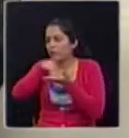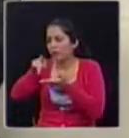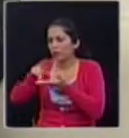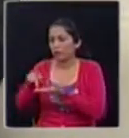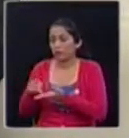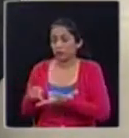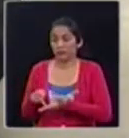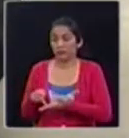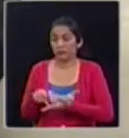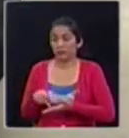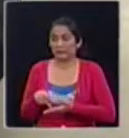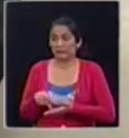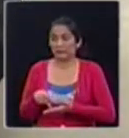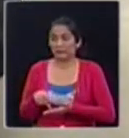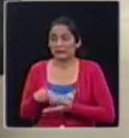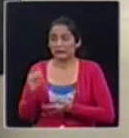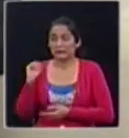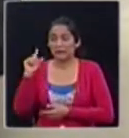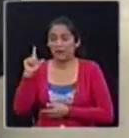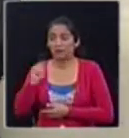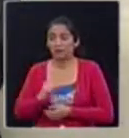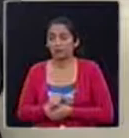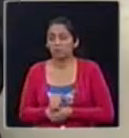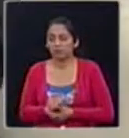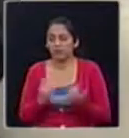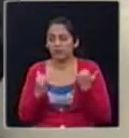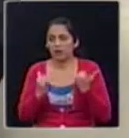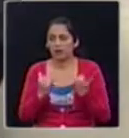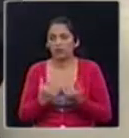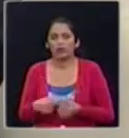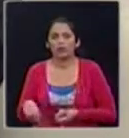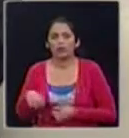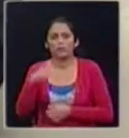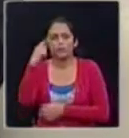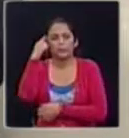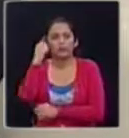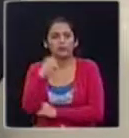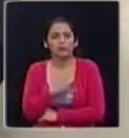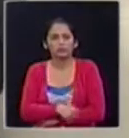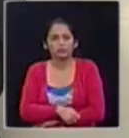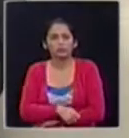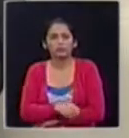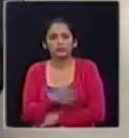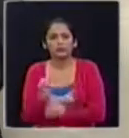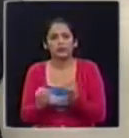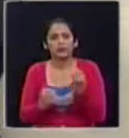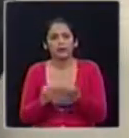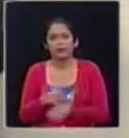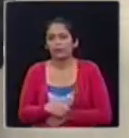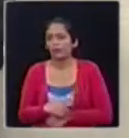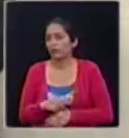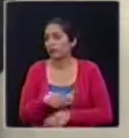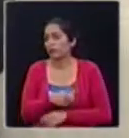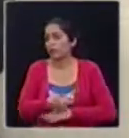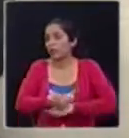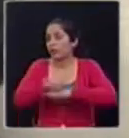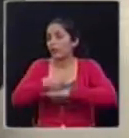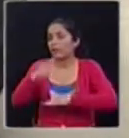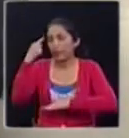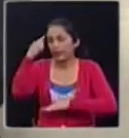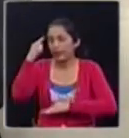sí, tiene que cambiar el concepto que manejan. Es decir, sigamos endeudando al país para sostener el gasto